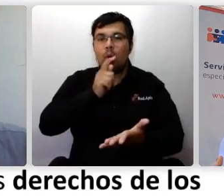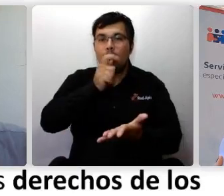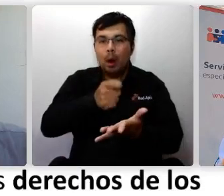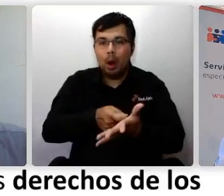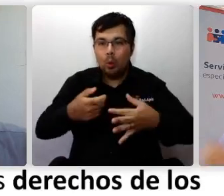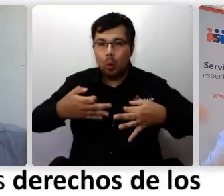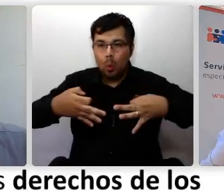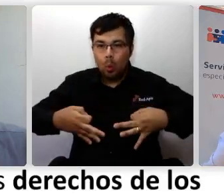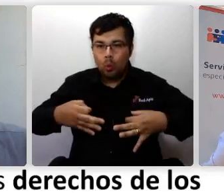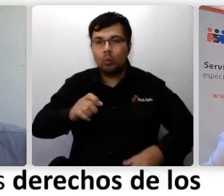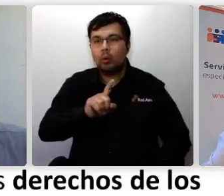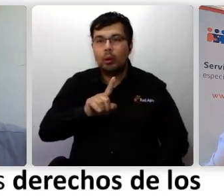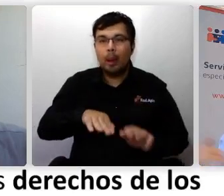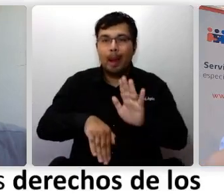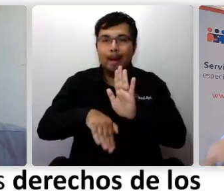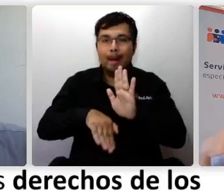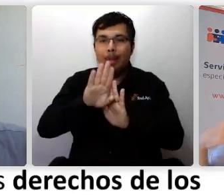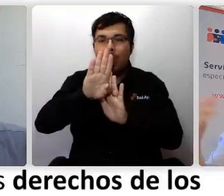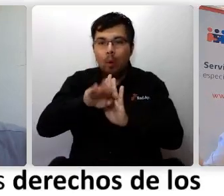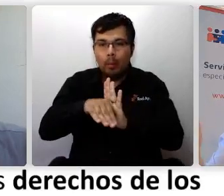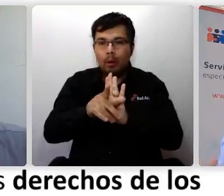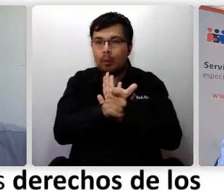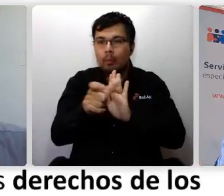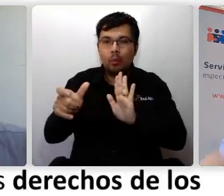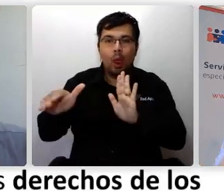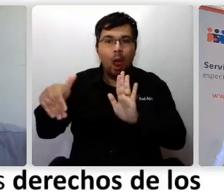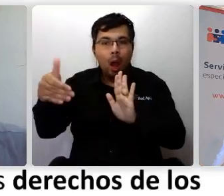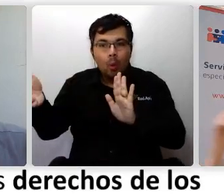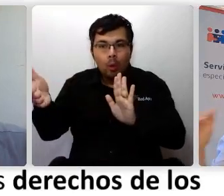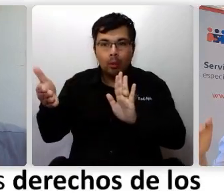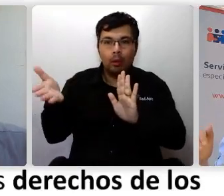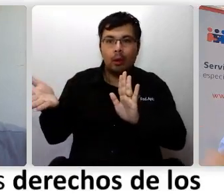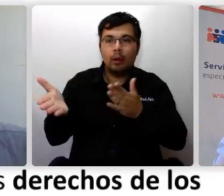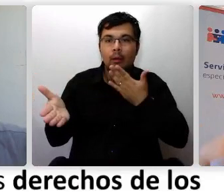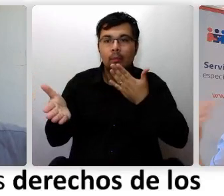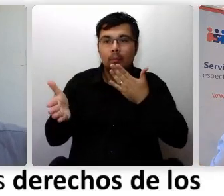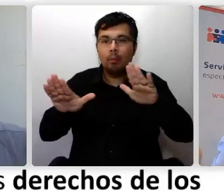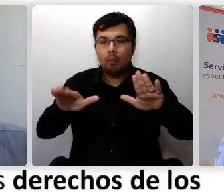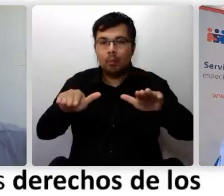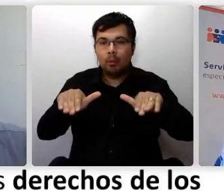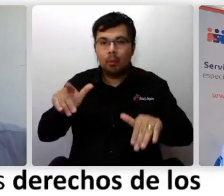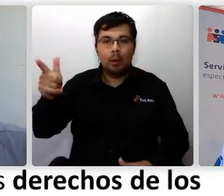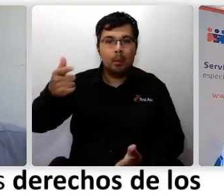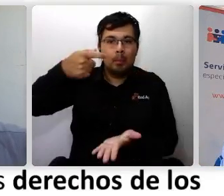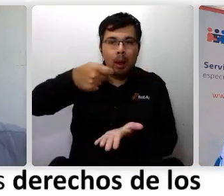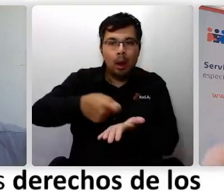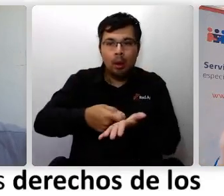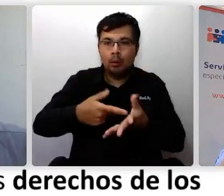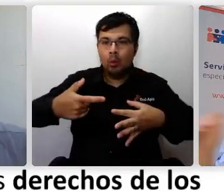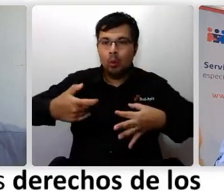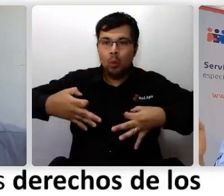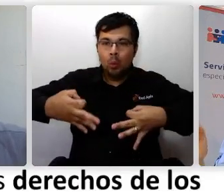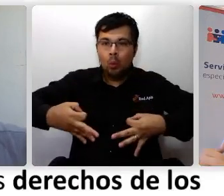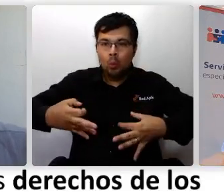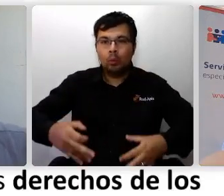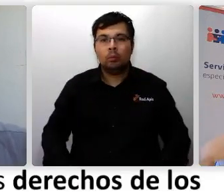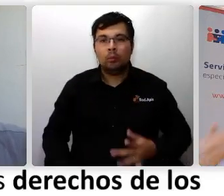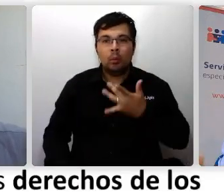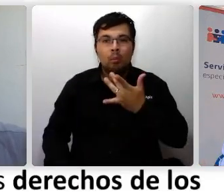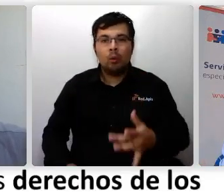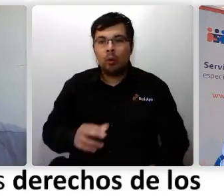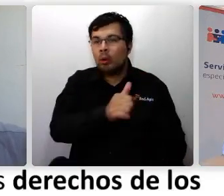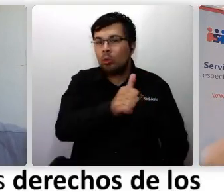que el del lado, que puede ser muy grande o muy chico, también está en las mismas, está pagando lo que le corresponde porque estamos todos